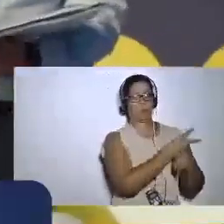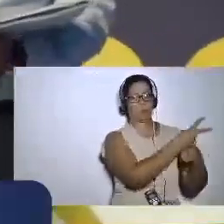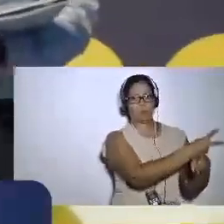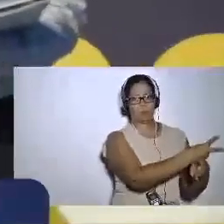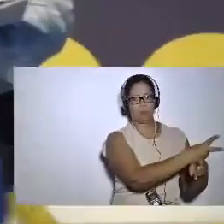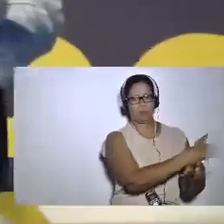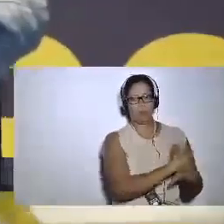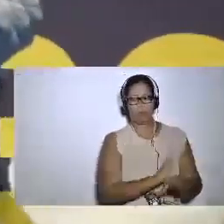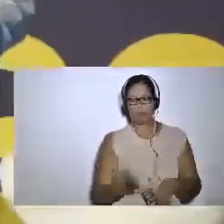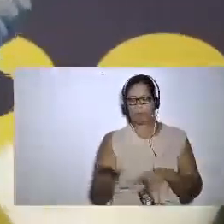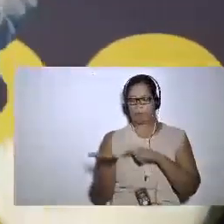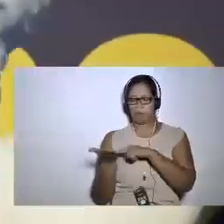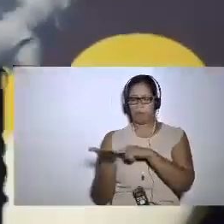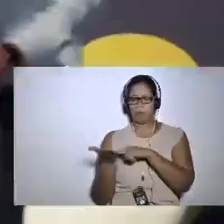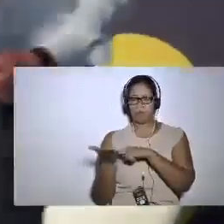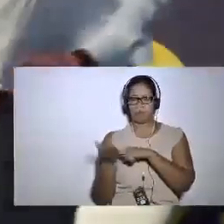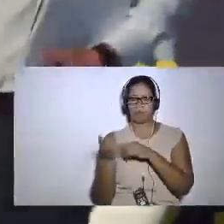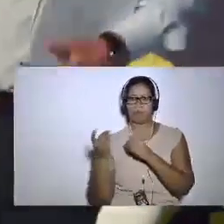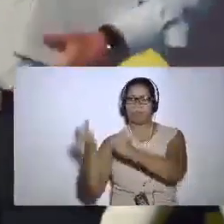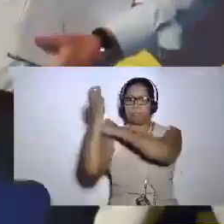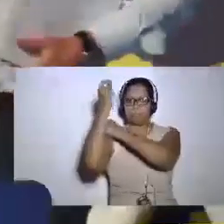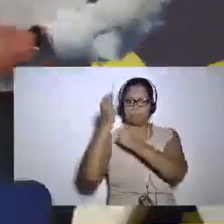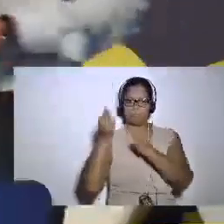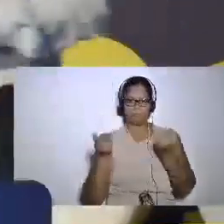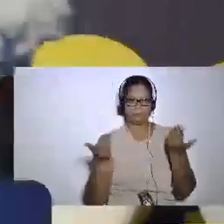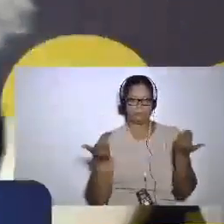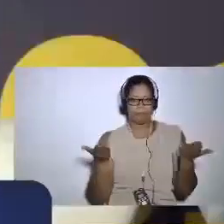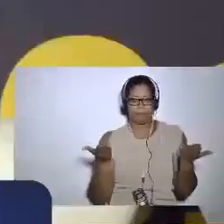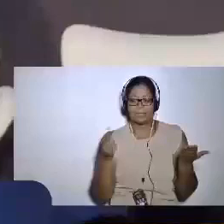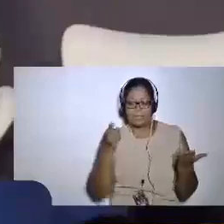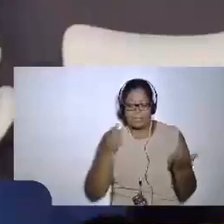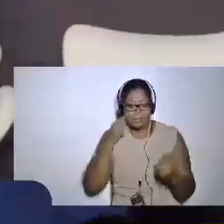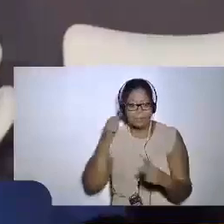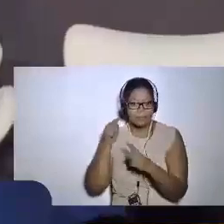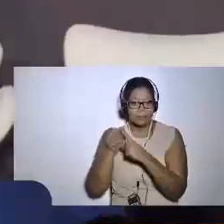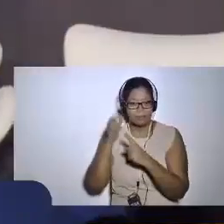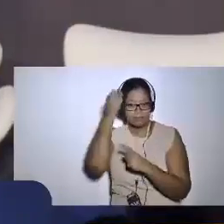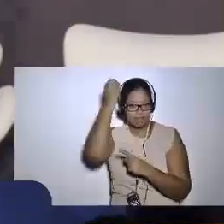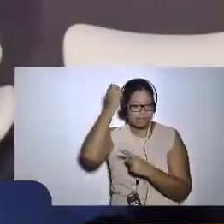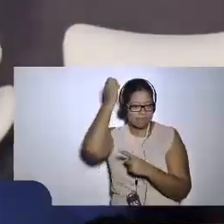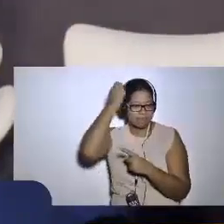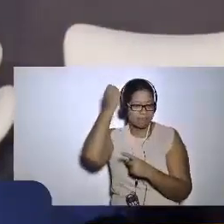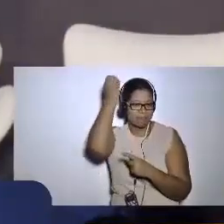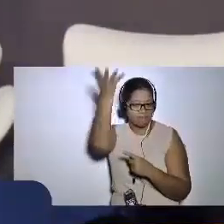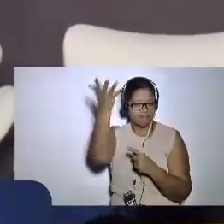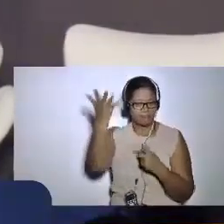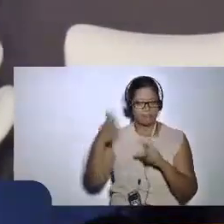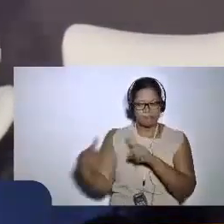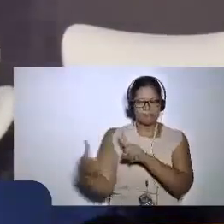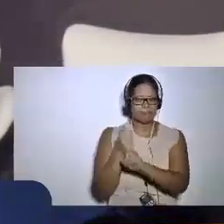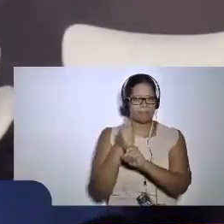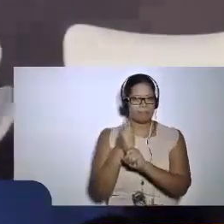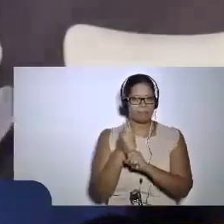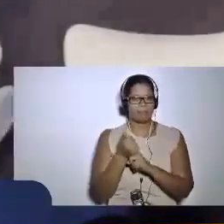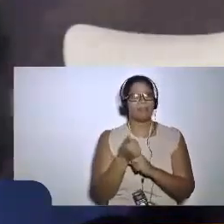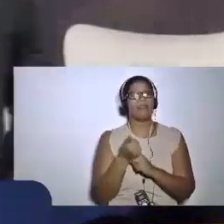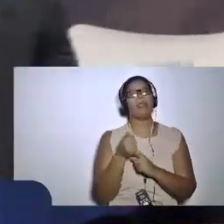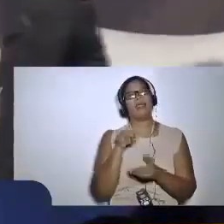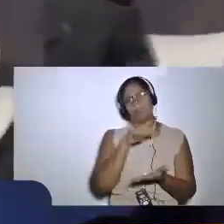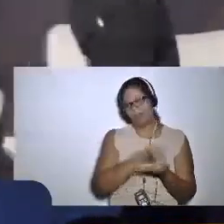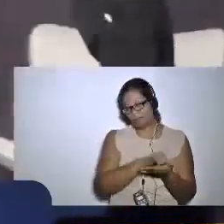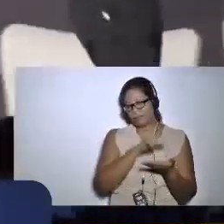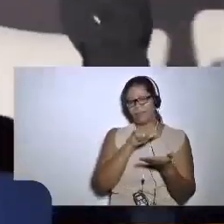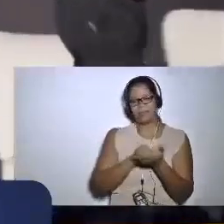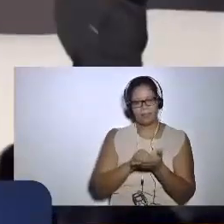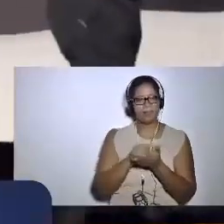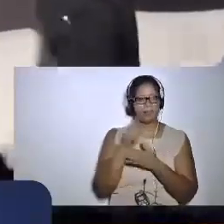y movernos en esa innovación a la cual queremos llegar. Y realmente es un escenario entre